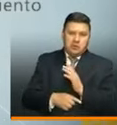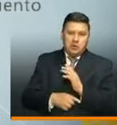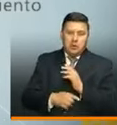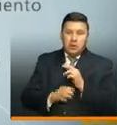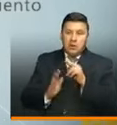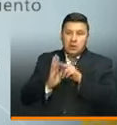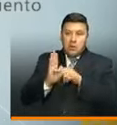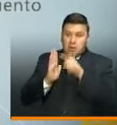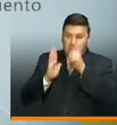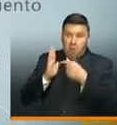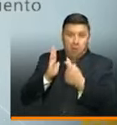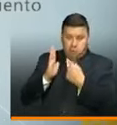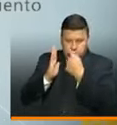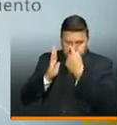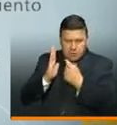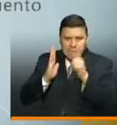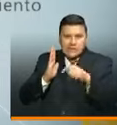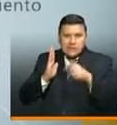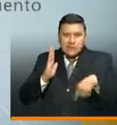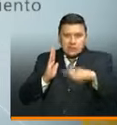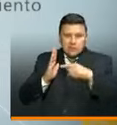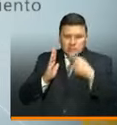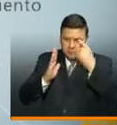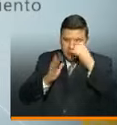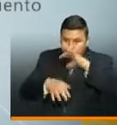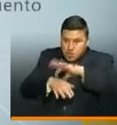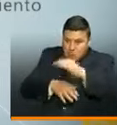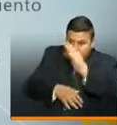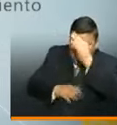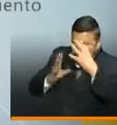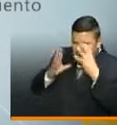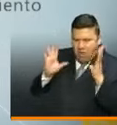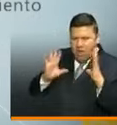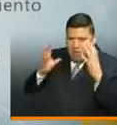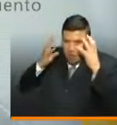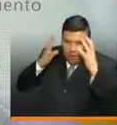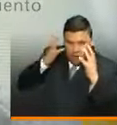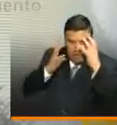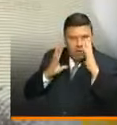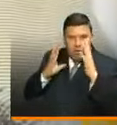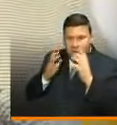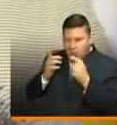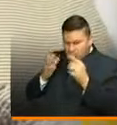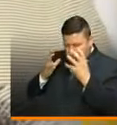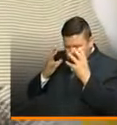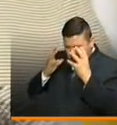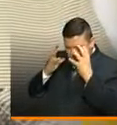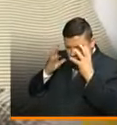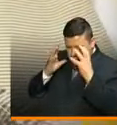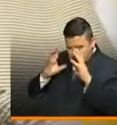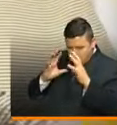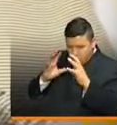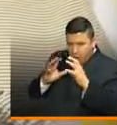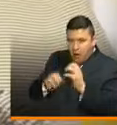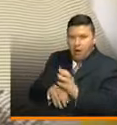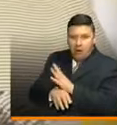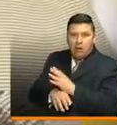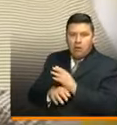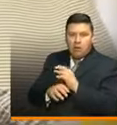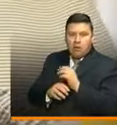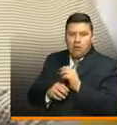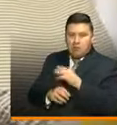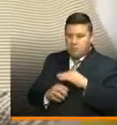las especificaciones y con los requerimientos de un ambiente hospitalario, mientras que las soluciones comerciales resultan algo inaccesibles en ciertos